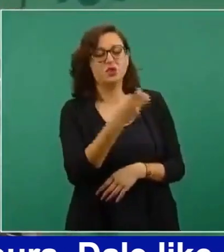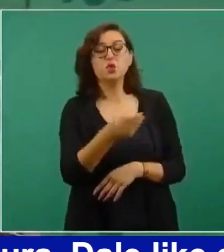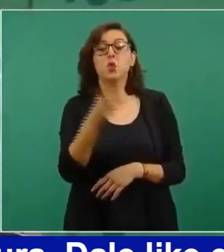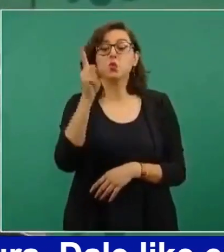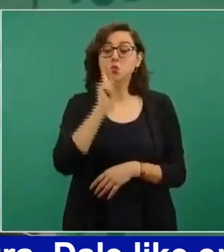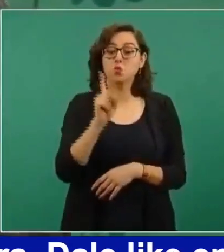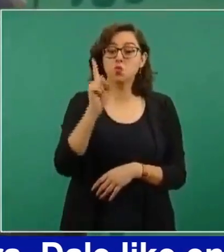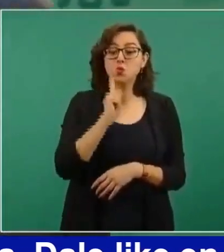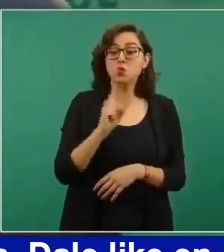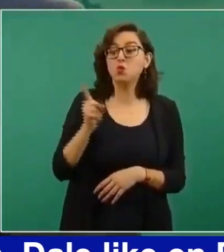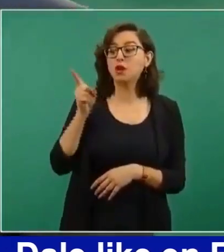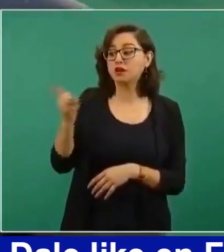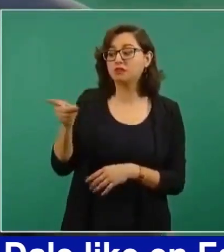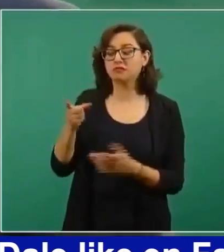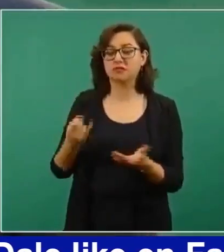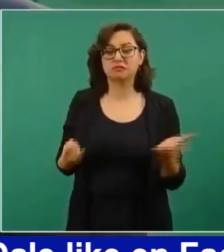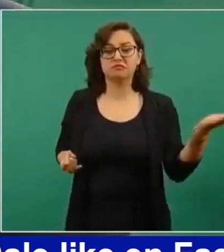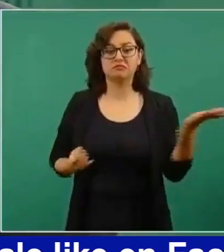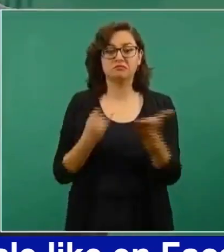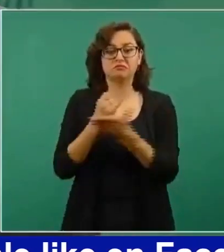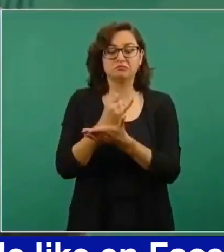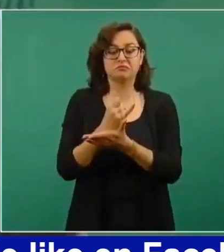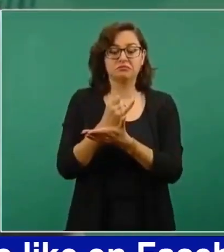en su resolución,